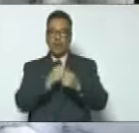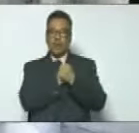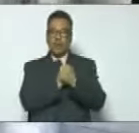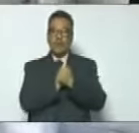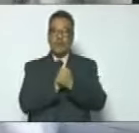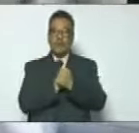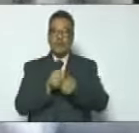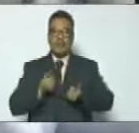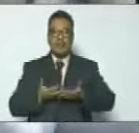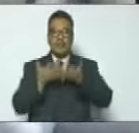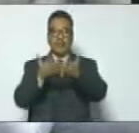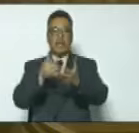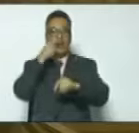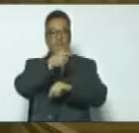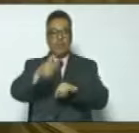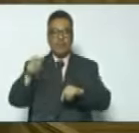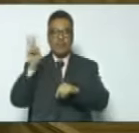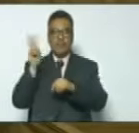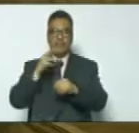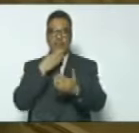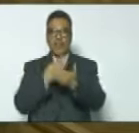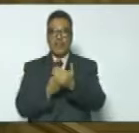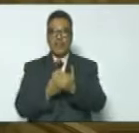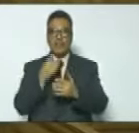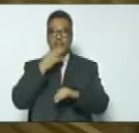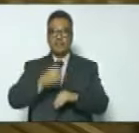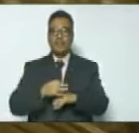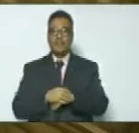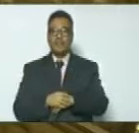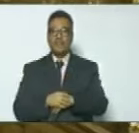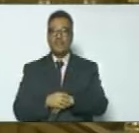que le han entregado al pueblo de Venezuela. Gracias.